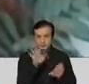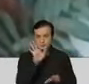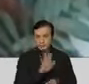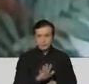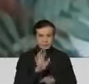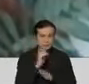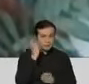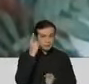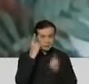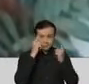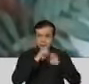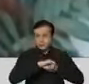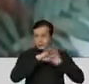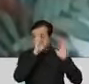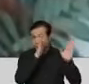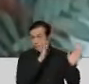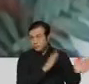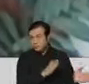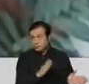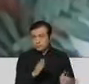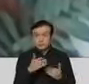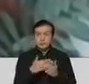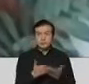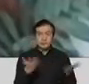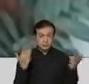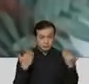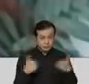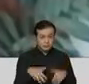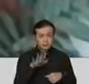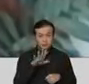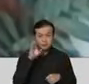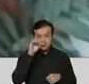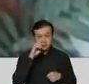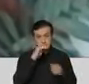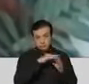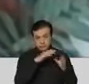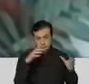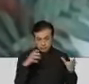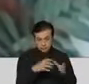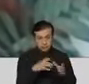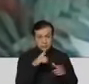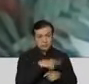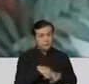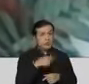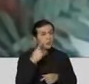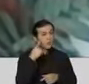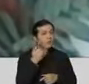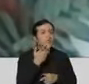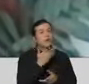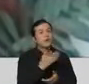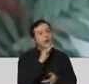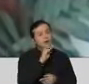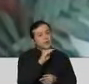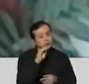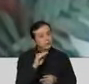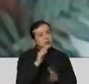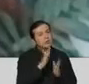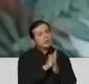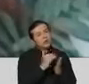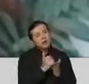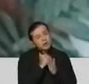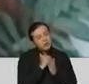ecuatorianos comprendan lo que estábamos haciendo. Era necesario. Y hemos llegado al 50%. Pues bien, con ellos lo que hicimos es decirles,